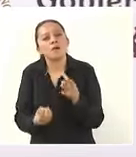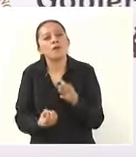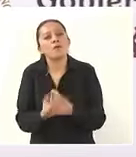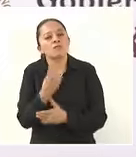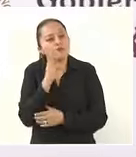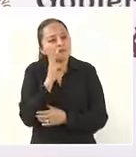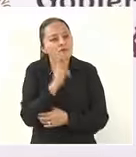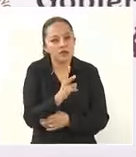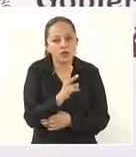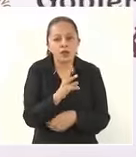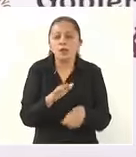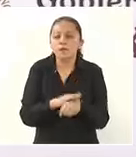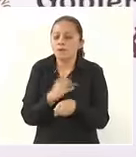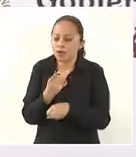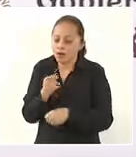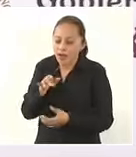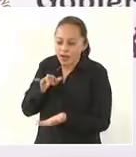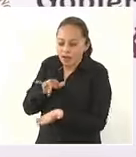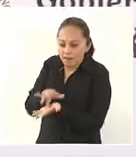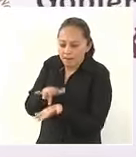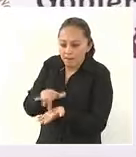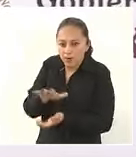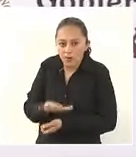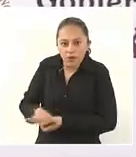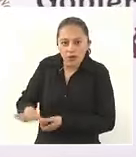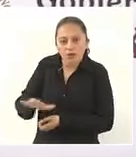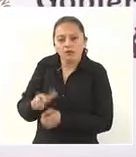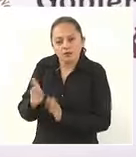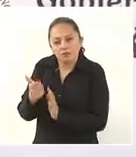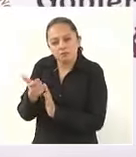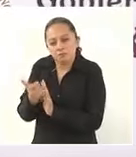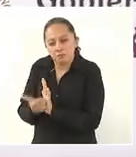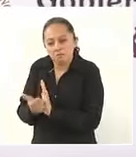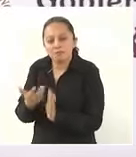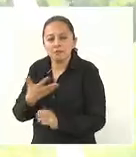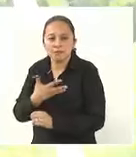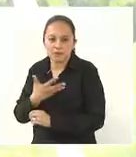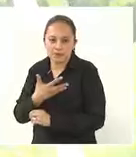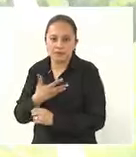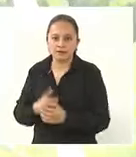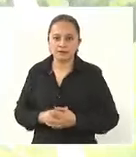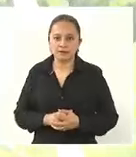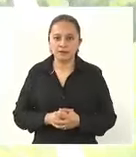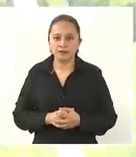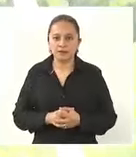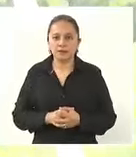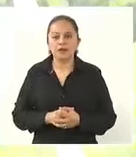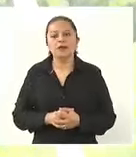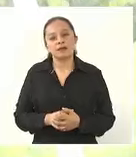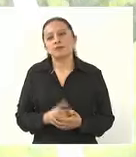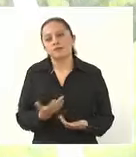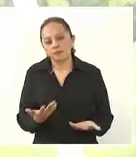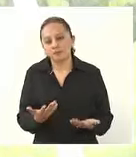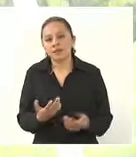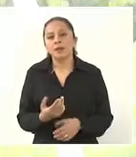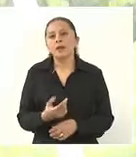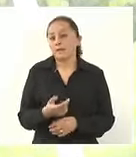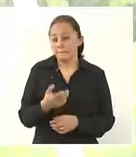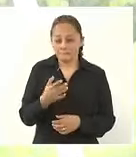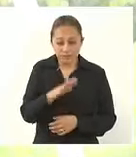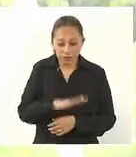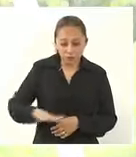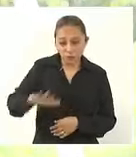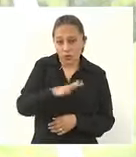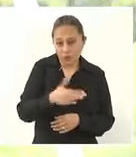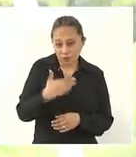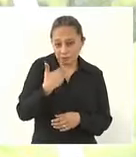tiene, hay prosperidad compartida. O dicho de otra forma, por el bien de todos, primero los